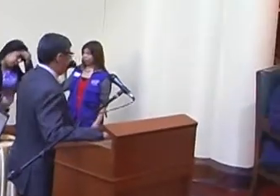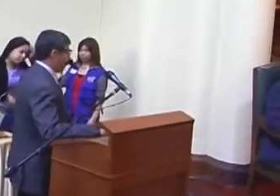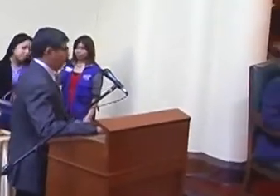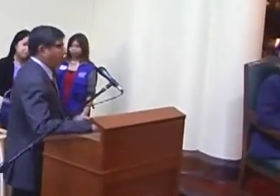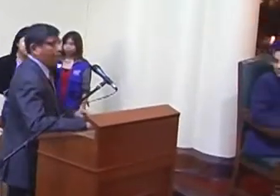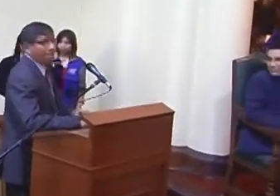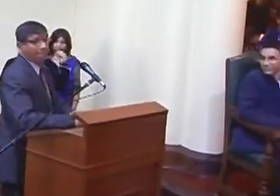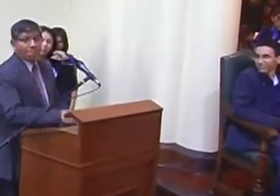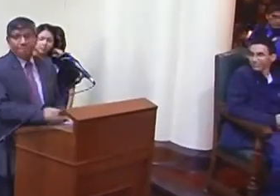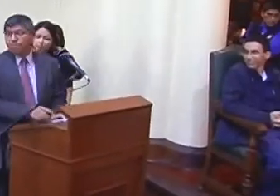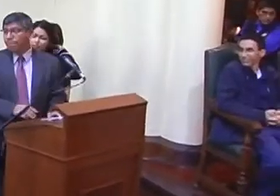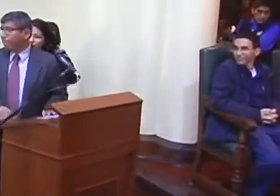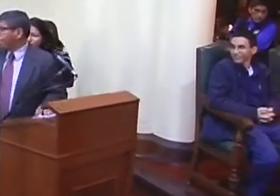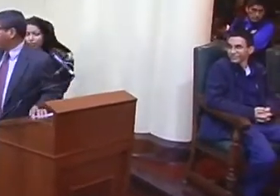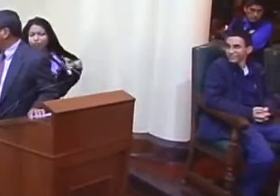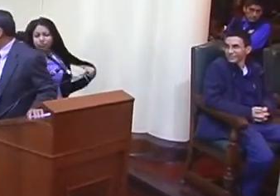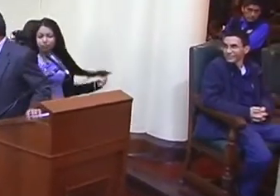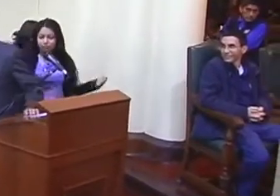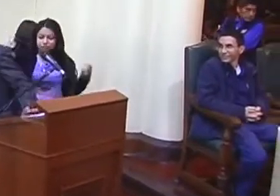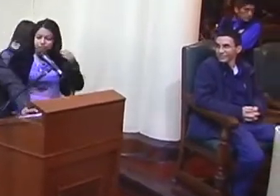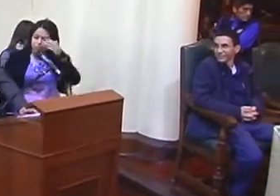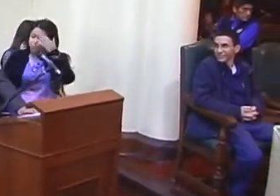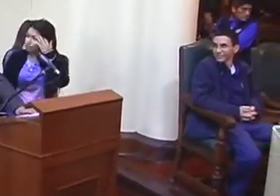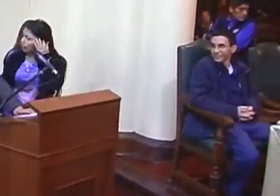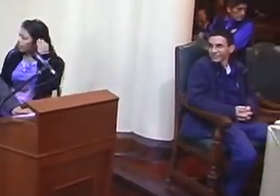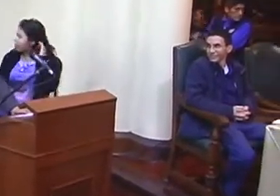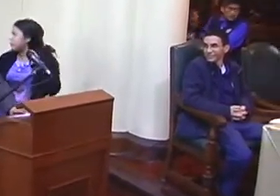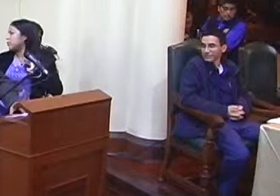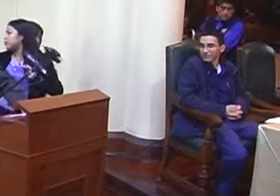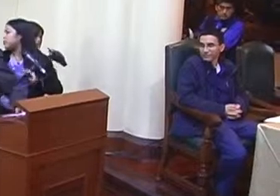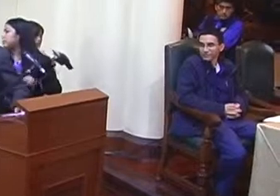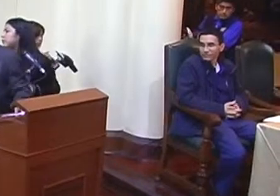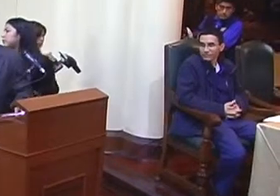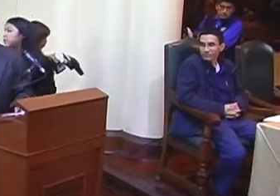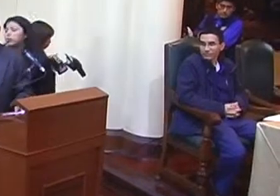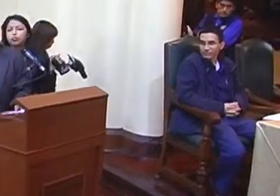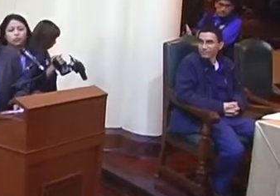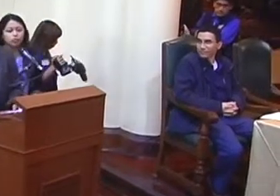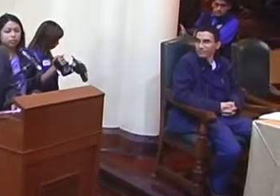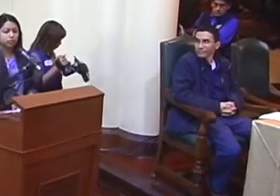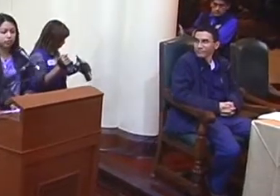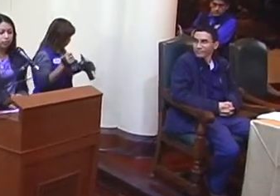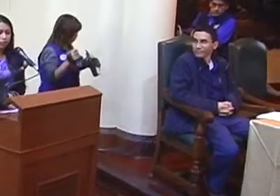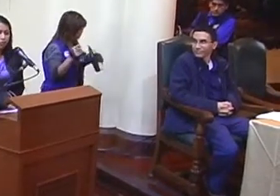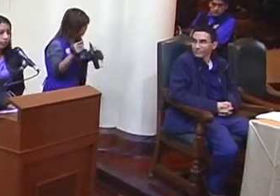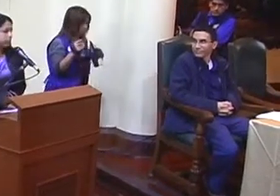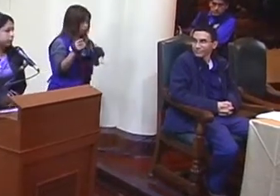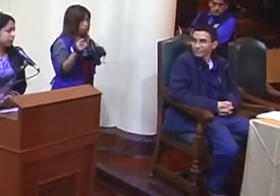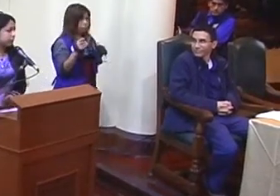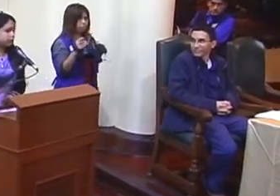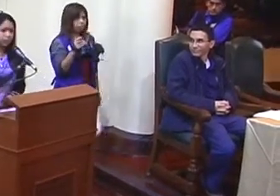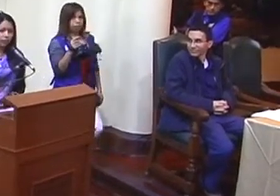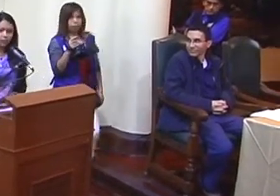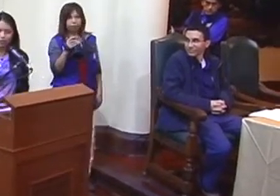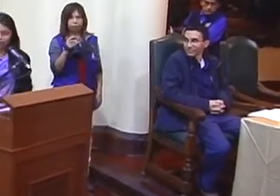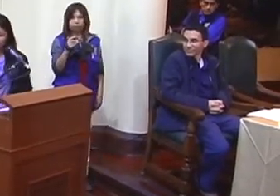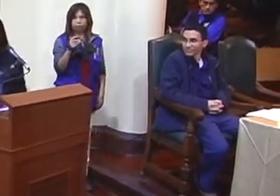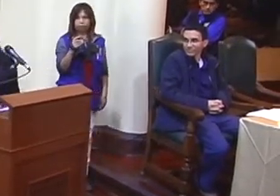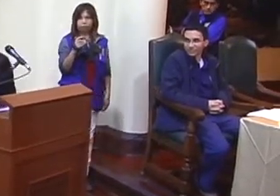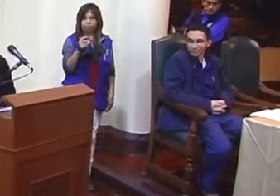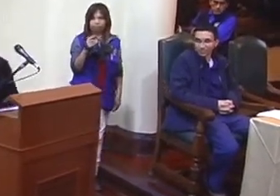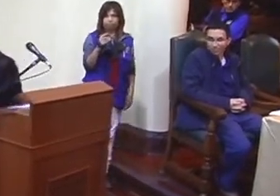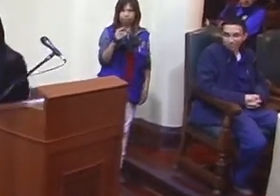que no solamente es la presentación hecha por ti, que ha sido muy clara, sino que personalmente también se puede poner acá adelante, ¿no? Para que la